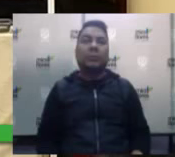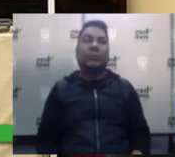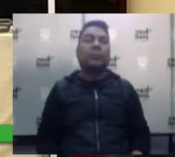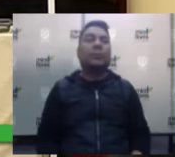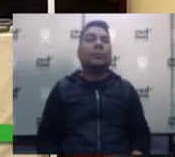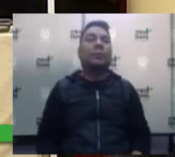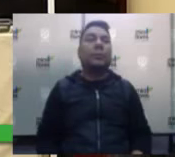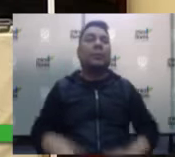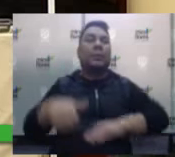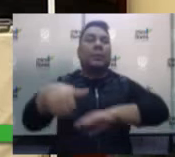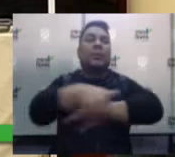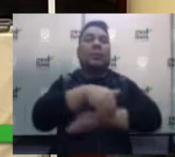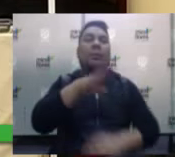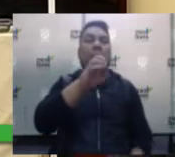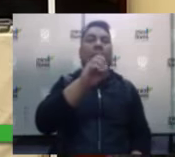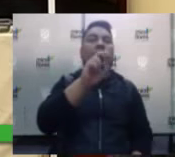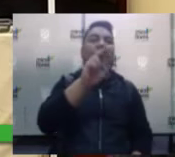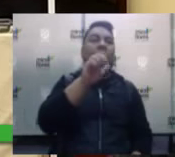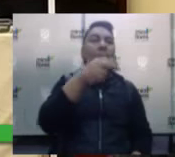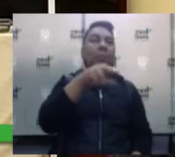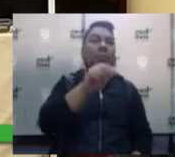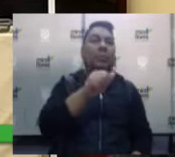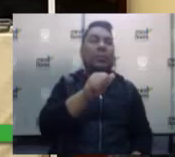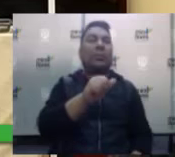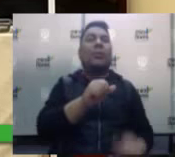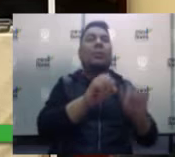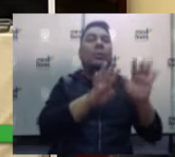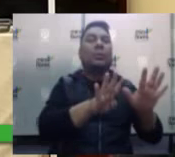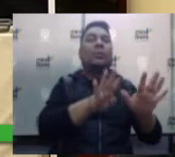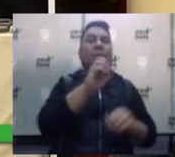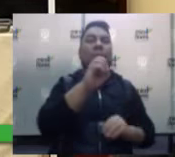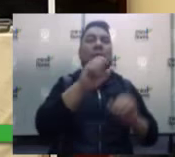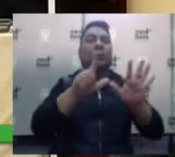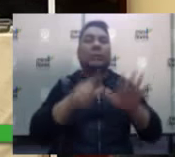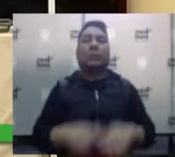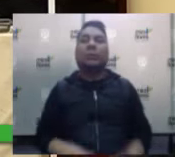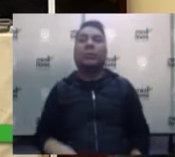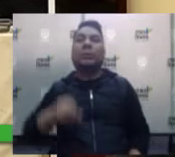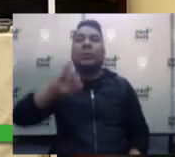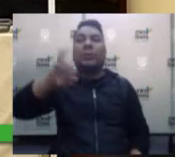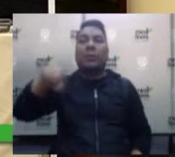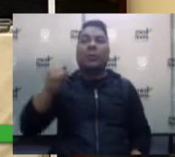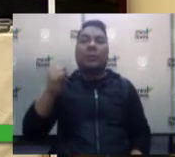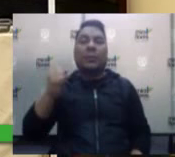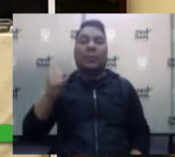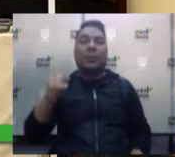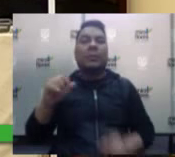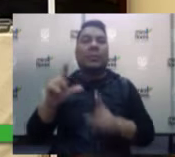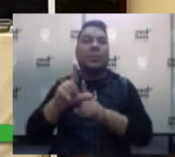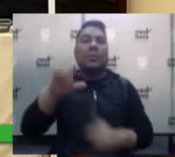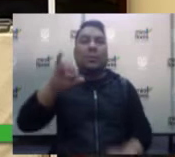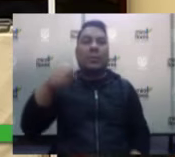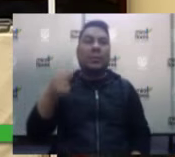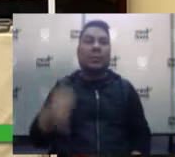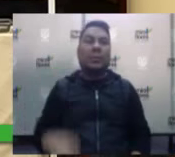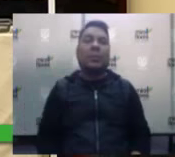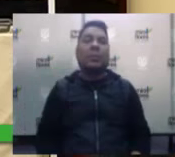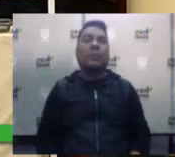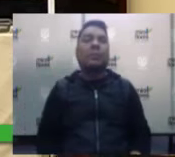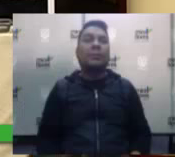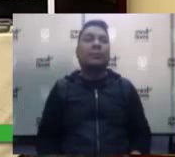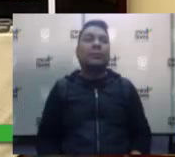Ubicación 79, Avenida Roca y Boloña, cuadra 9, frente al 907. J. Letra J.